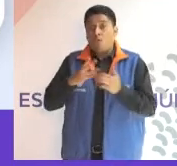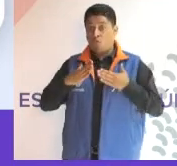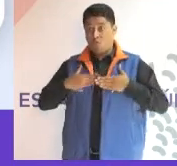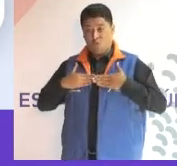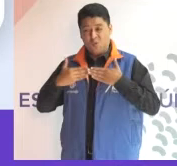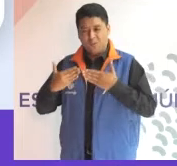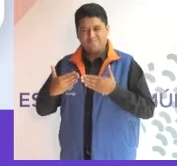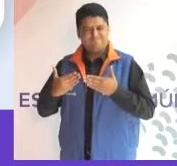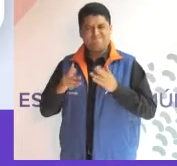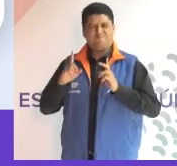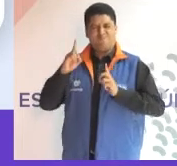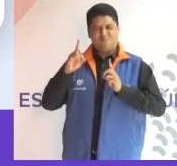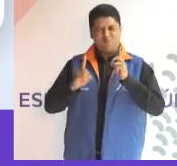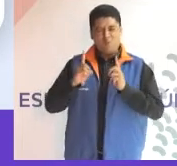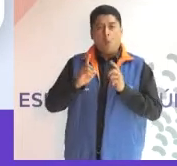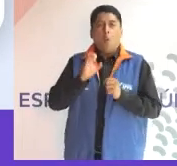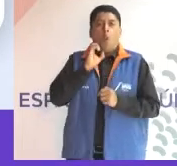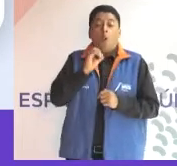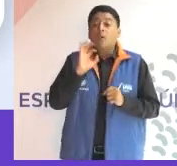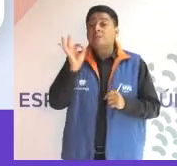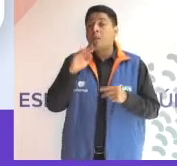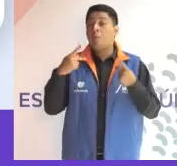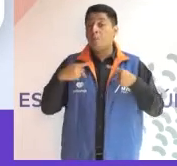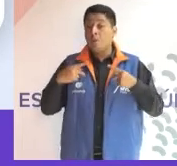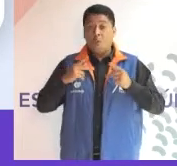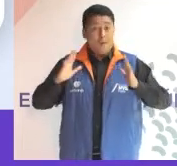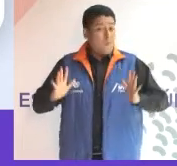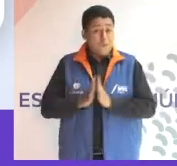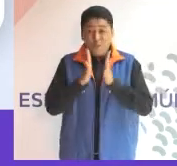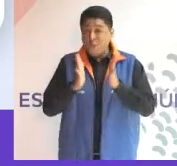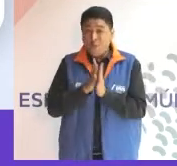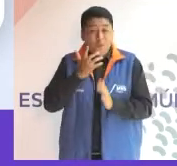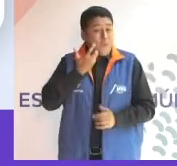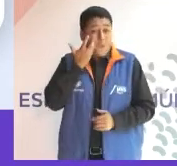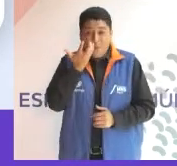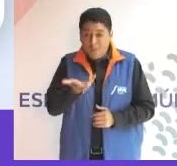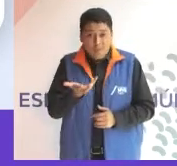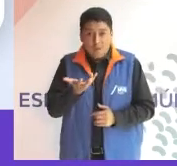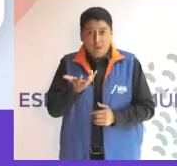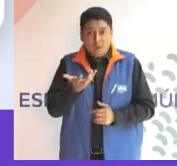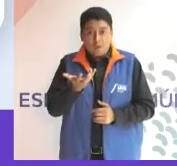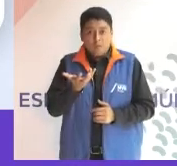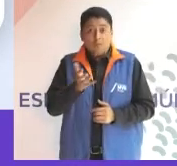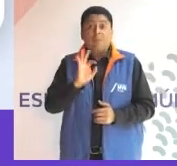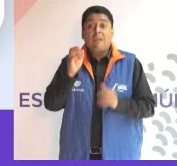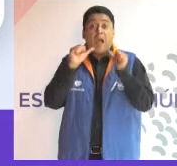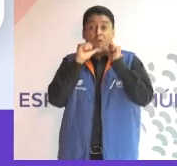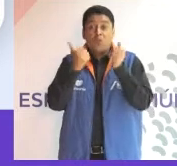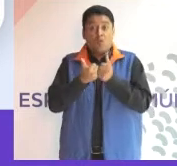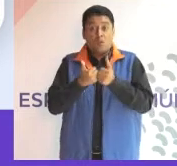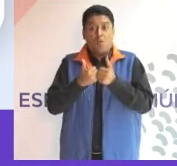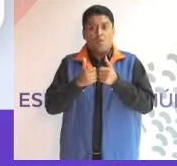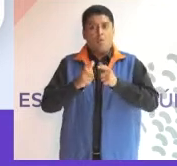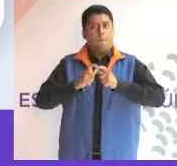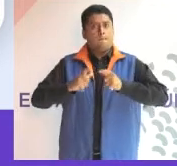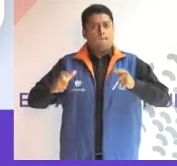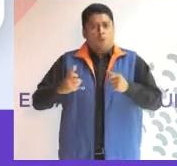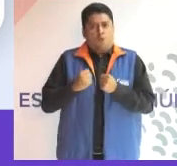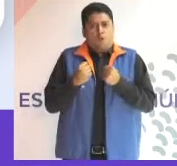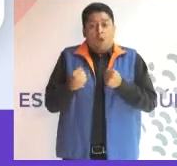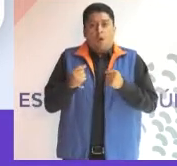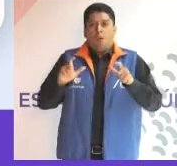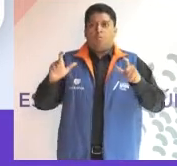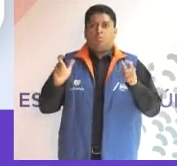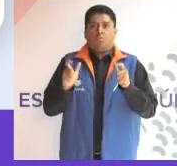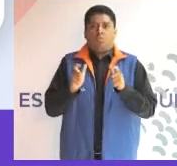de la sociedad civil, qué tan fuertes son y qué tanto se están debilitando, se están fortaleciendo y por qué, pero eso ya es